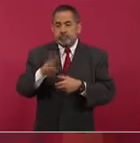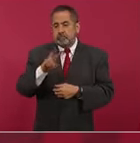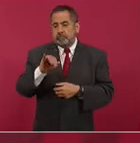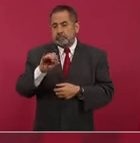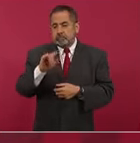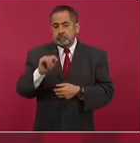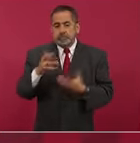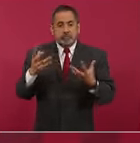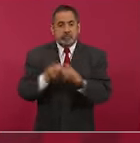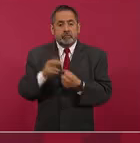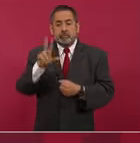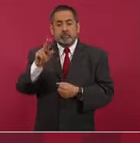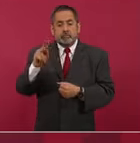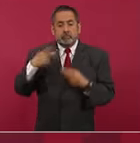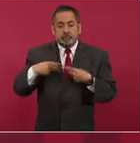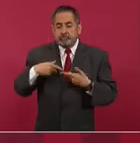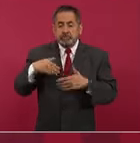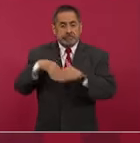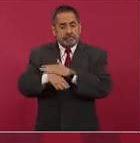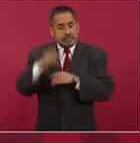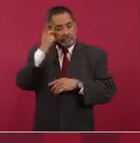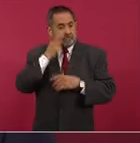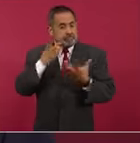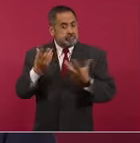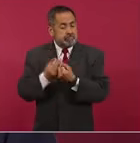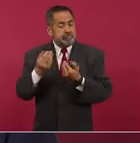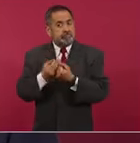80, que nos daban